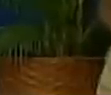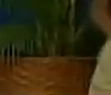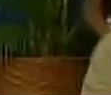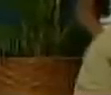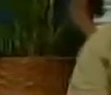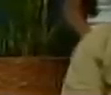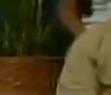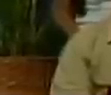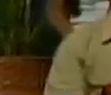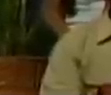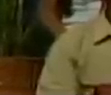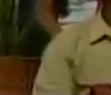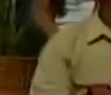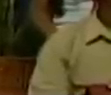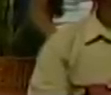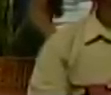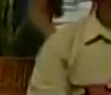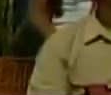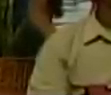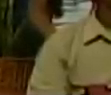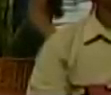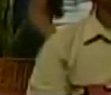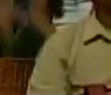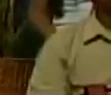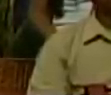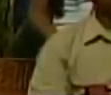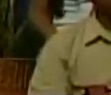gente esté preocupada, que nuestra